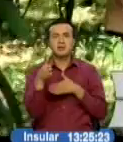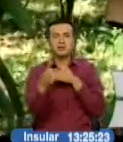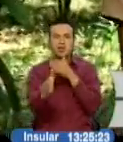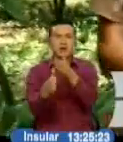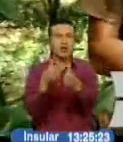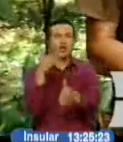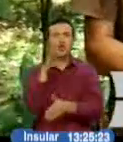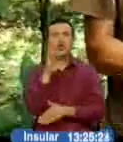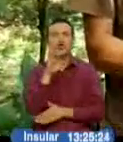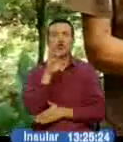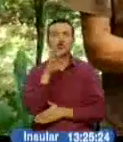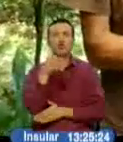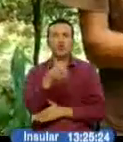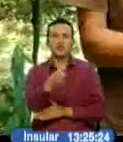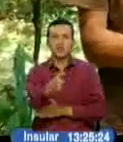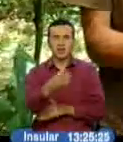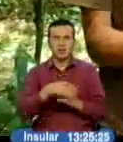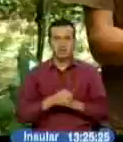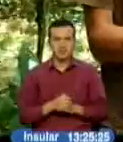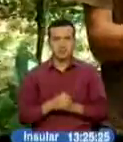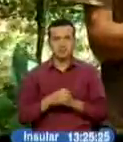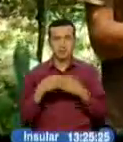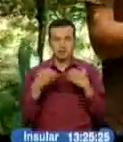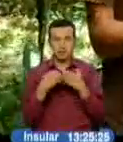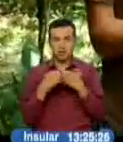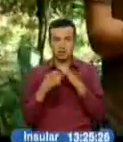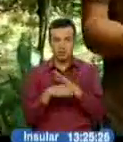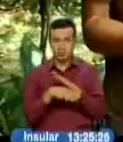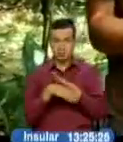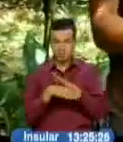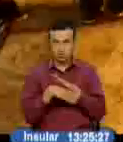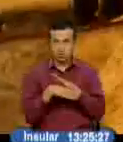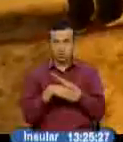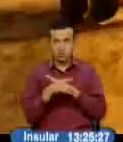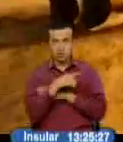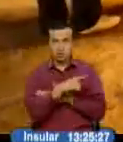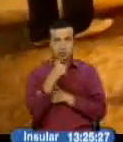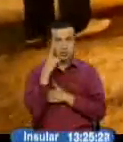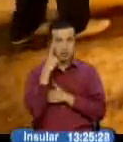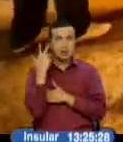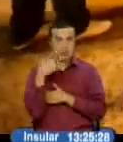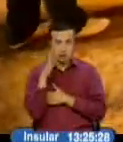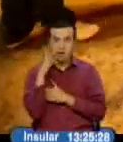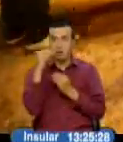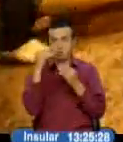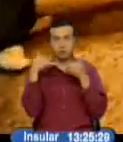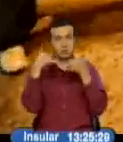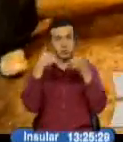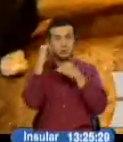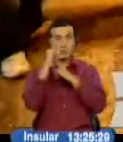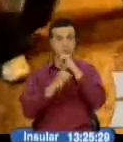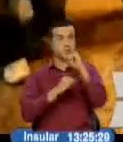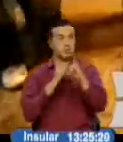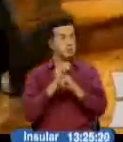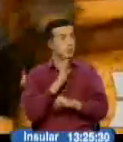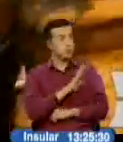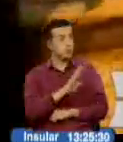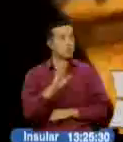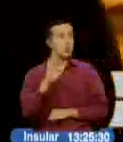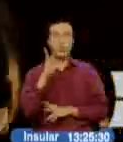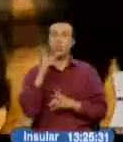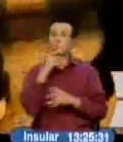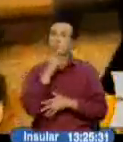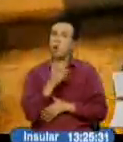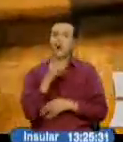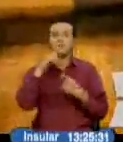trucha. Estos chefs, quienes forman parte del conocido equipo de cocina móvil Kitchen Garela y quienes han recibido varios premios internacionales, destacaron las